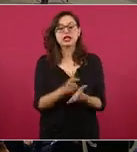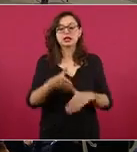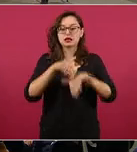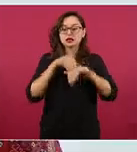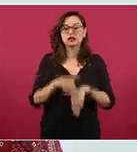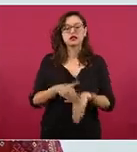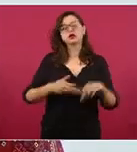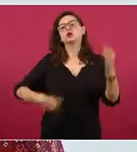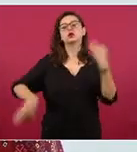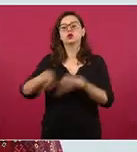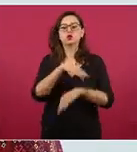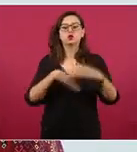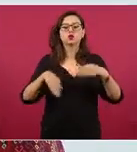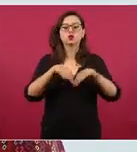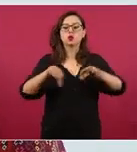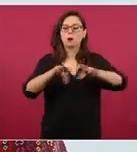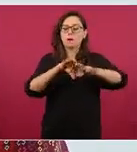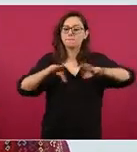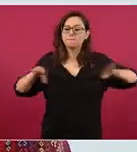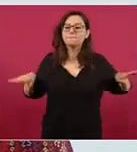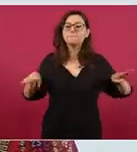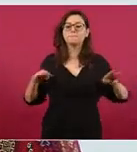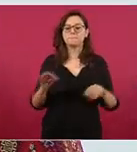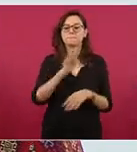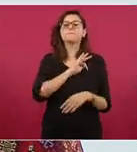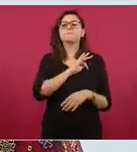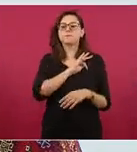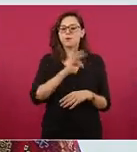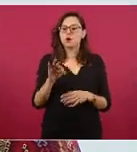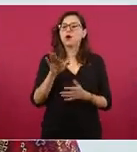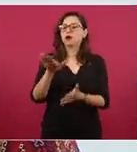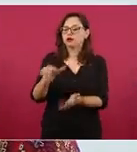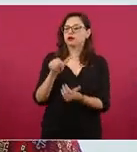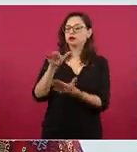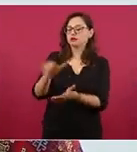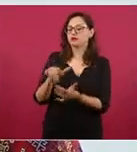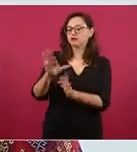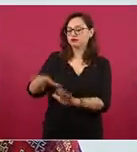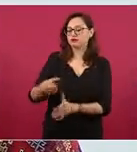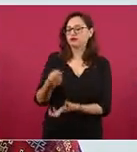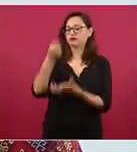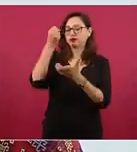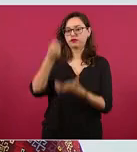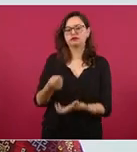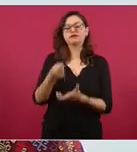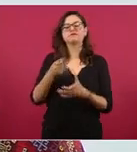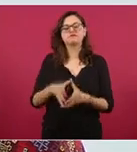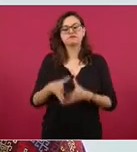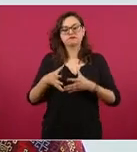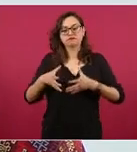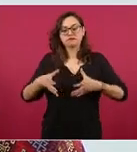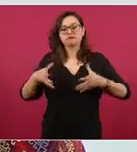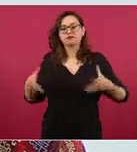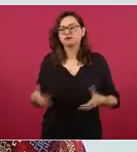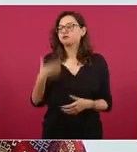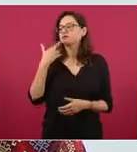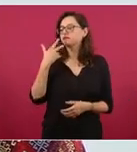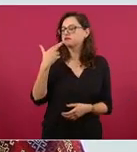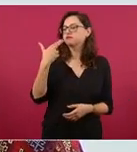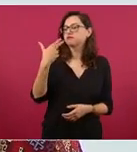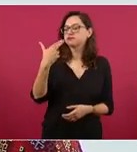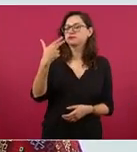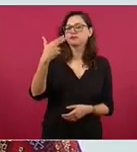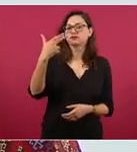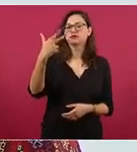parejo, ha demostrado que puede incrementarse la recaudación de manera sostenida y equivalente a una